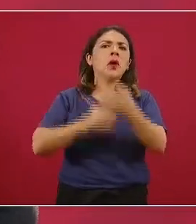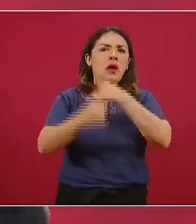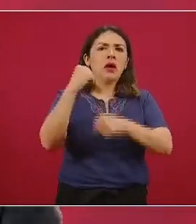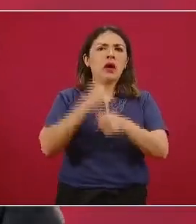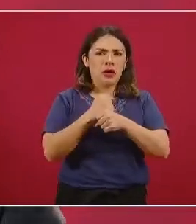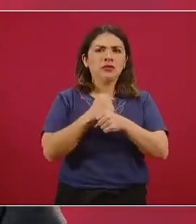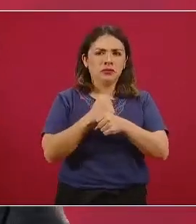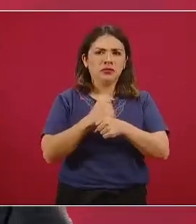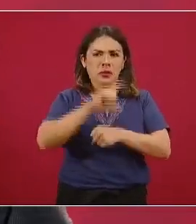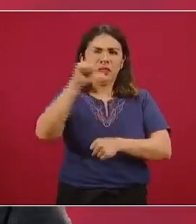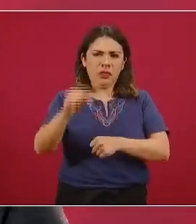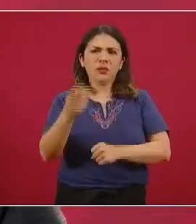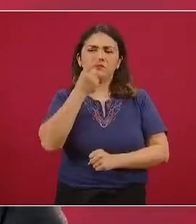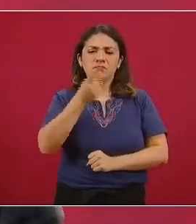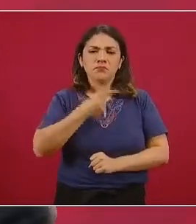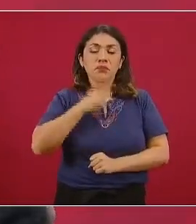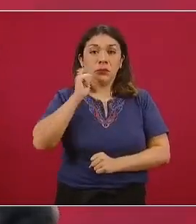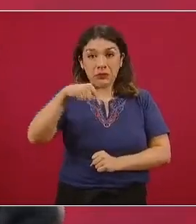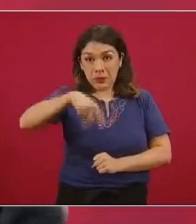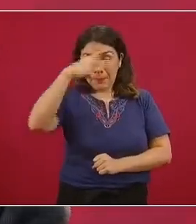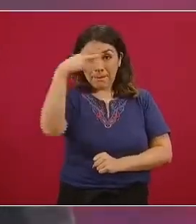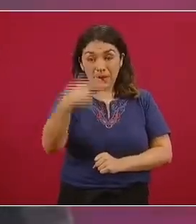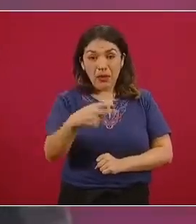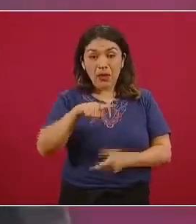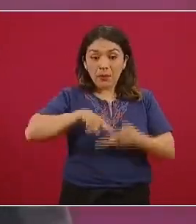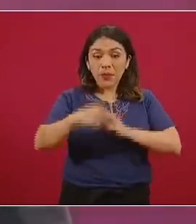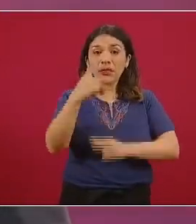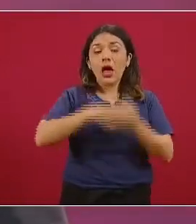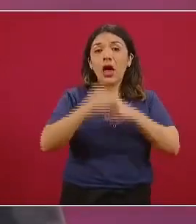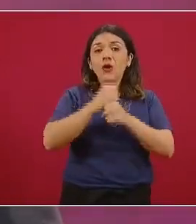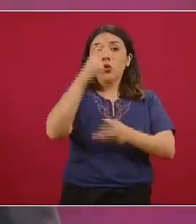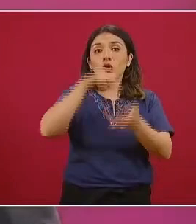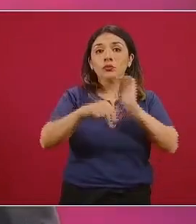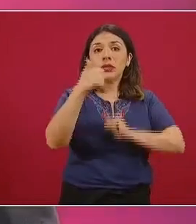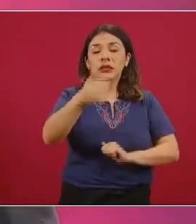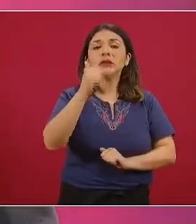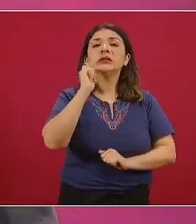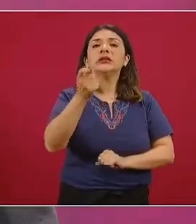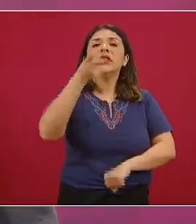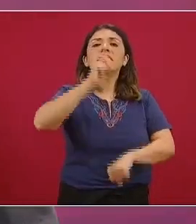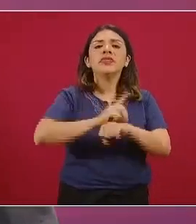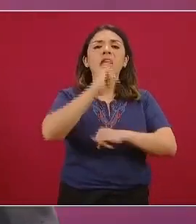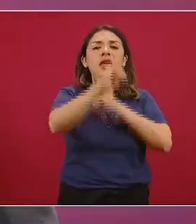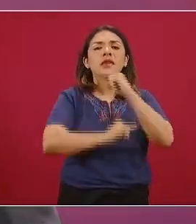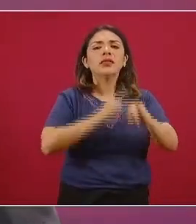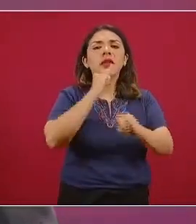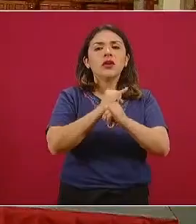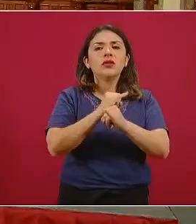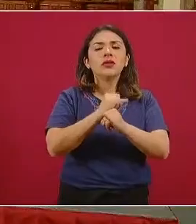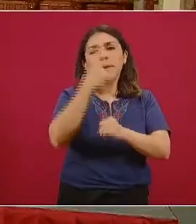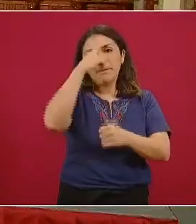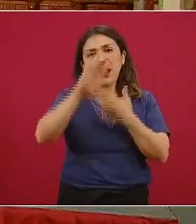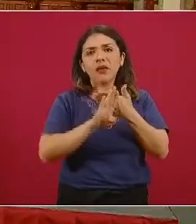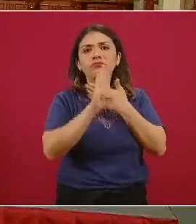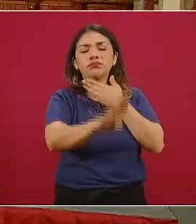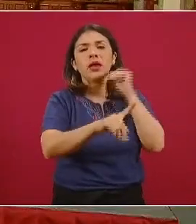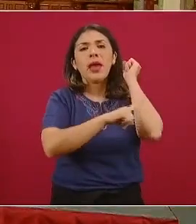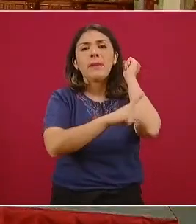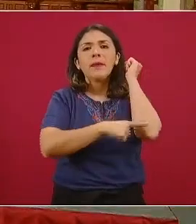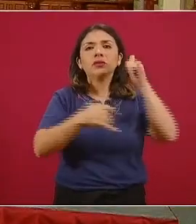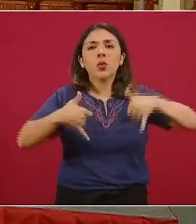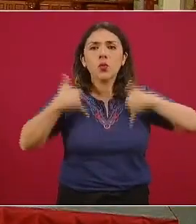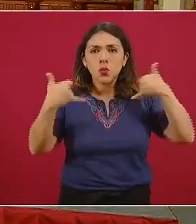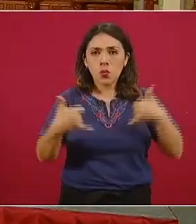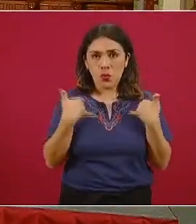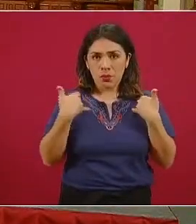nos lo precisarán, en el caso de México desde el 2006, el Día Internacional de la Prevención del Embarazo